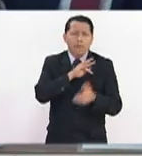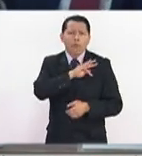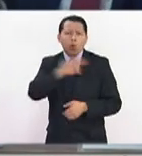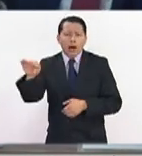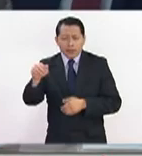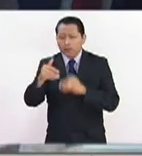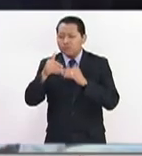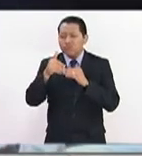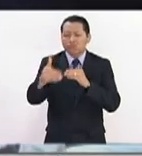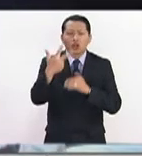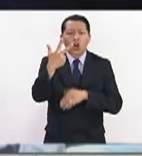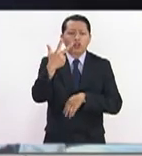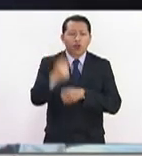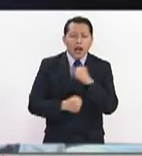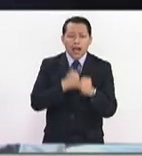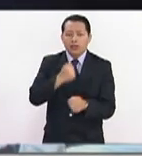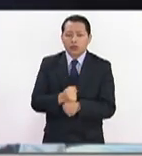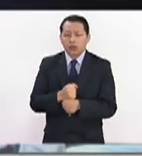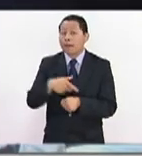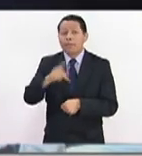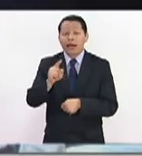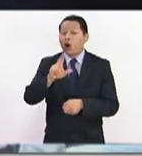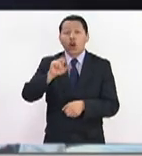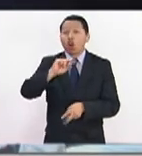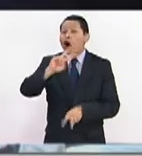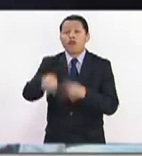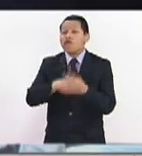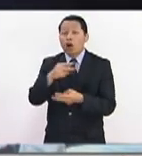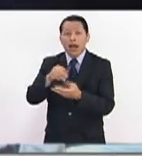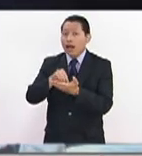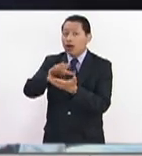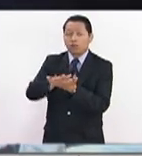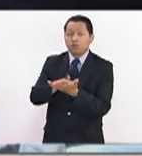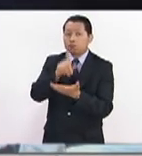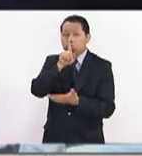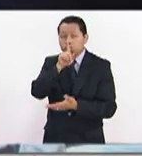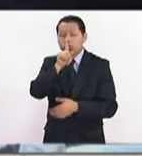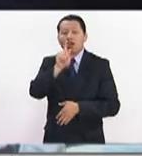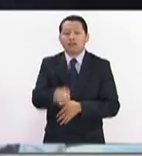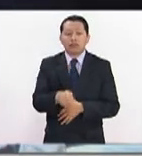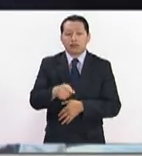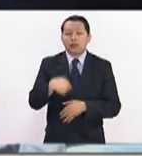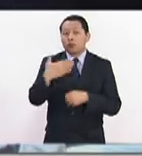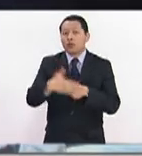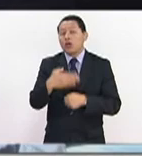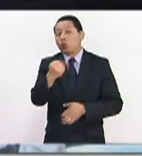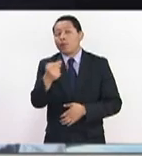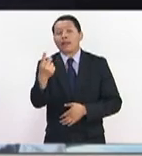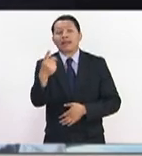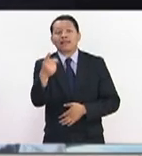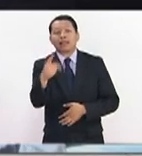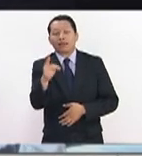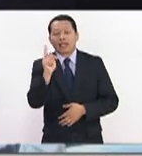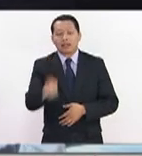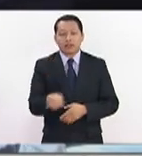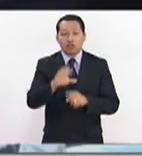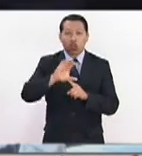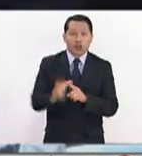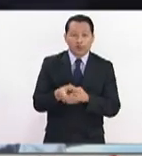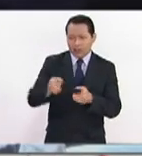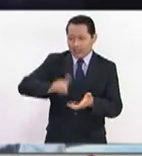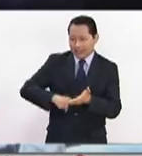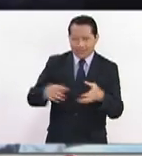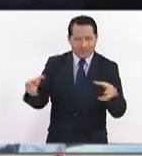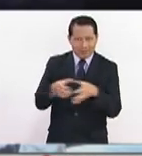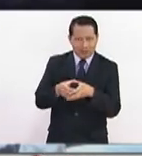un periodo más de 8 años, sin embargo, no acudió a registrarse a este proceso. Se prevé que para el 9 de diciembre la comisión de este órgano